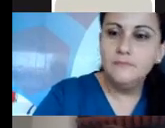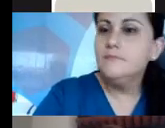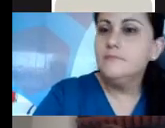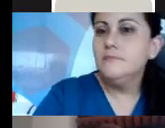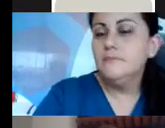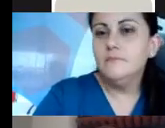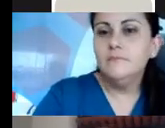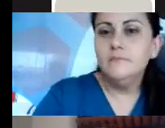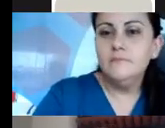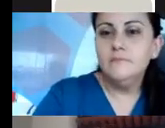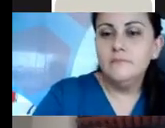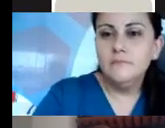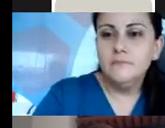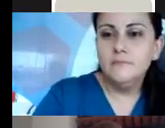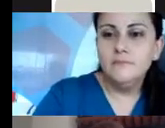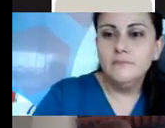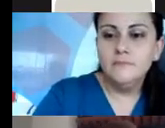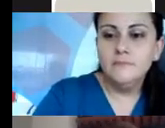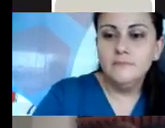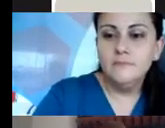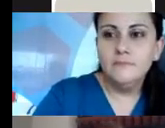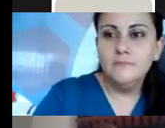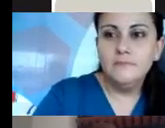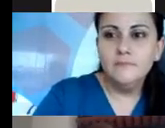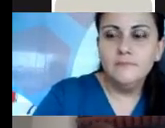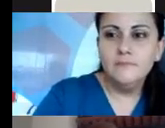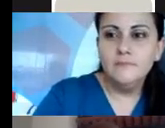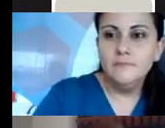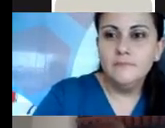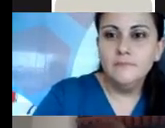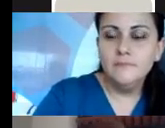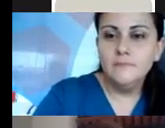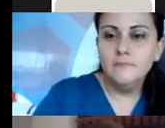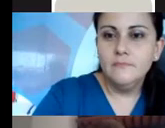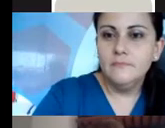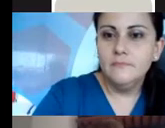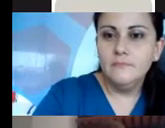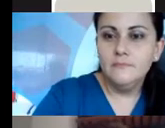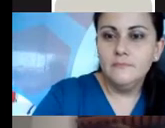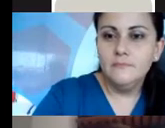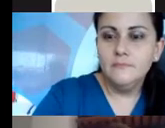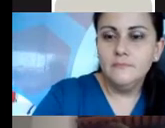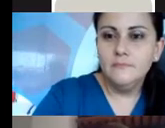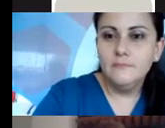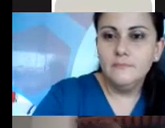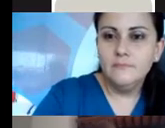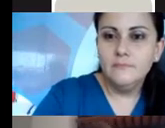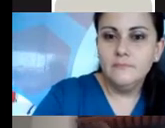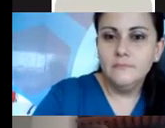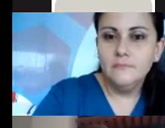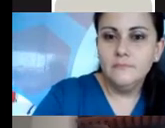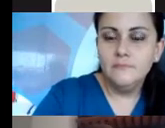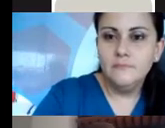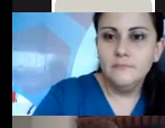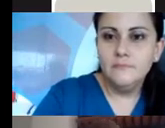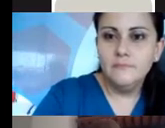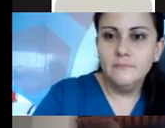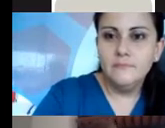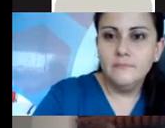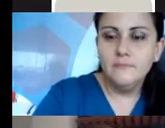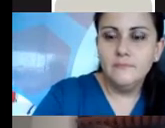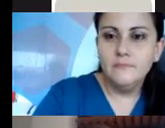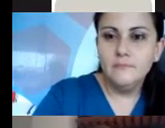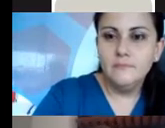fabrica Bayer, es de muy alta calidad. No es el único de muy alta calidad, no quiero decir que sea eso. Terafin utiliza